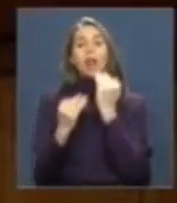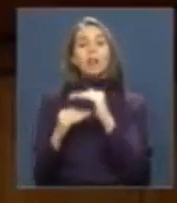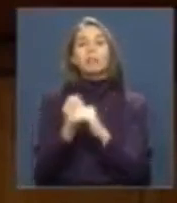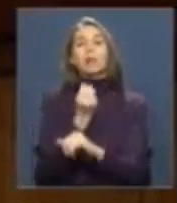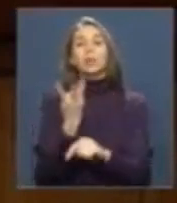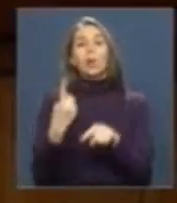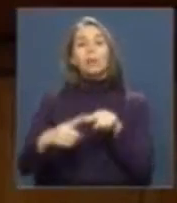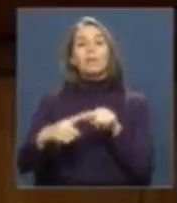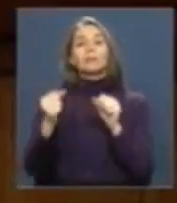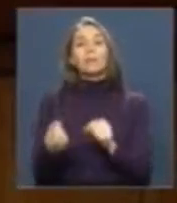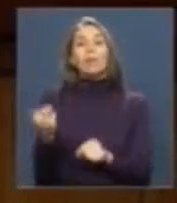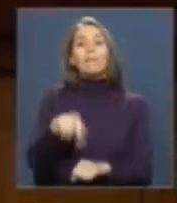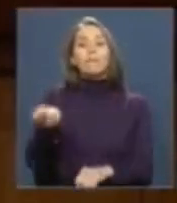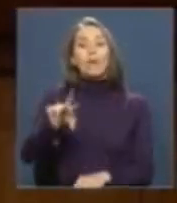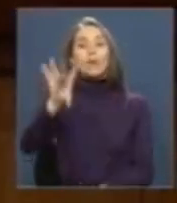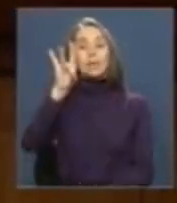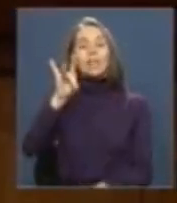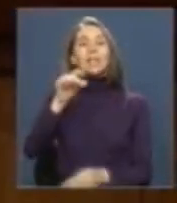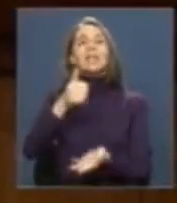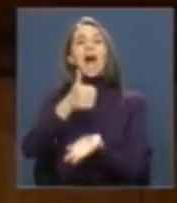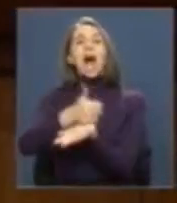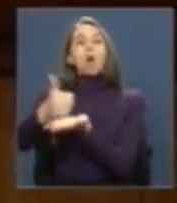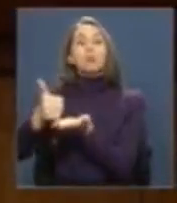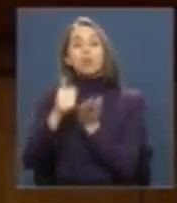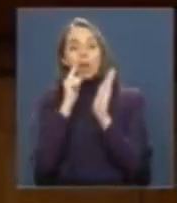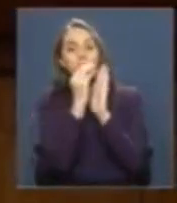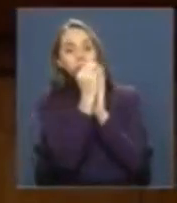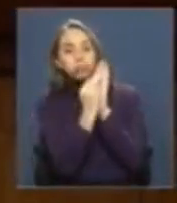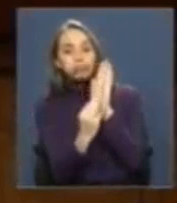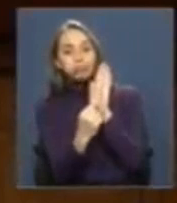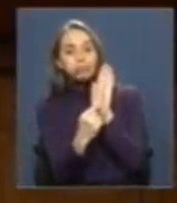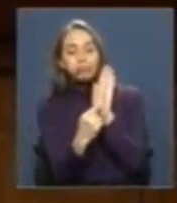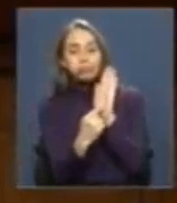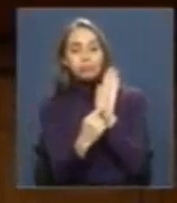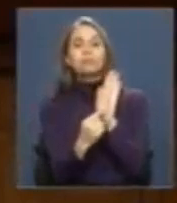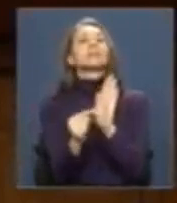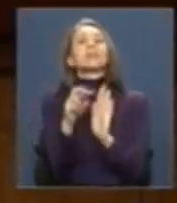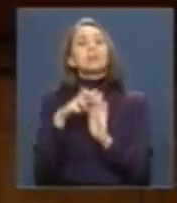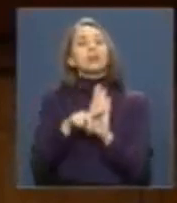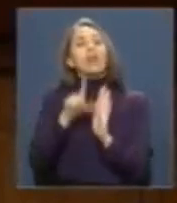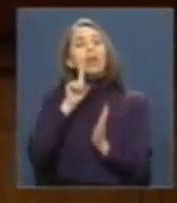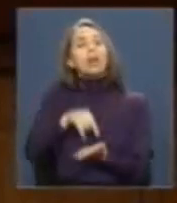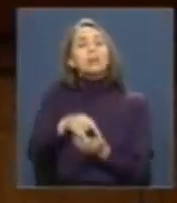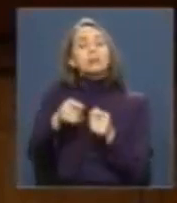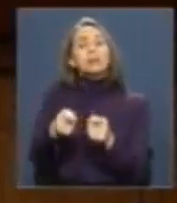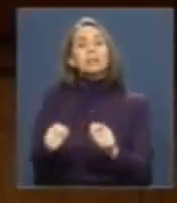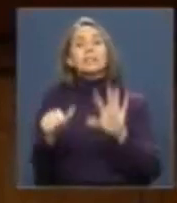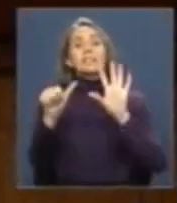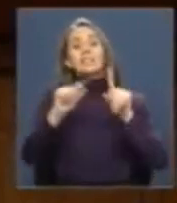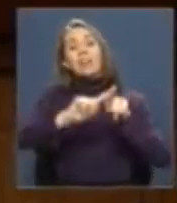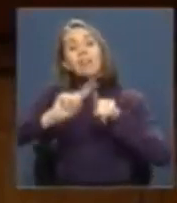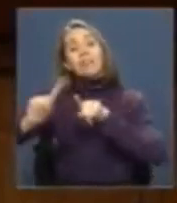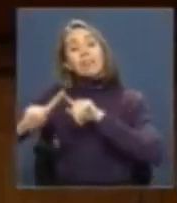de las autoridades que indiquen este proyecto se origina en seis mociones